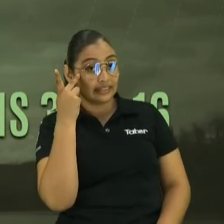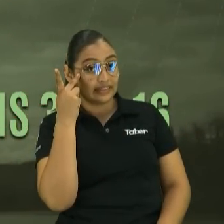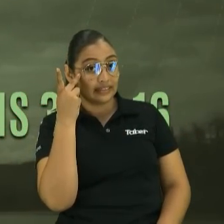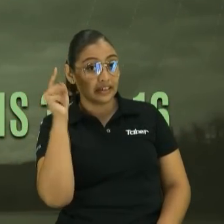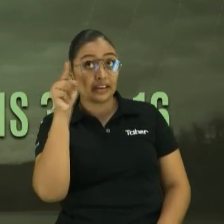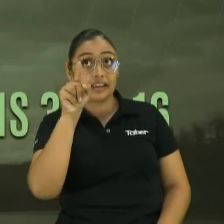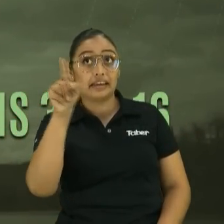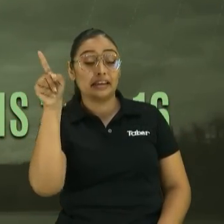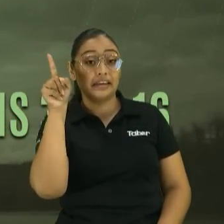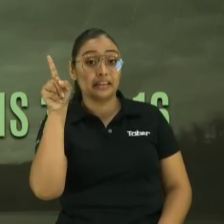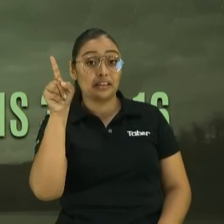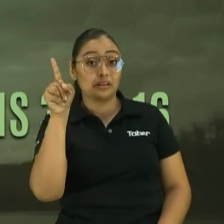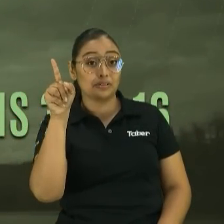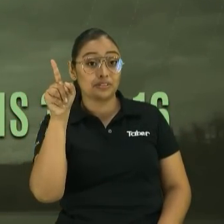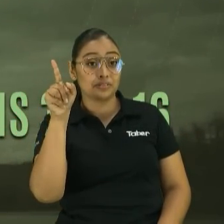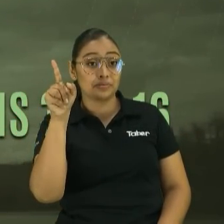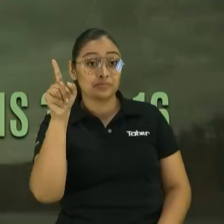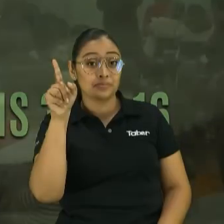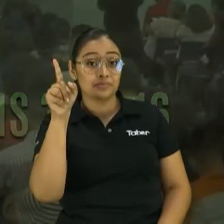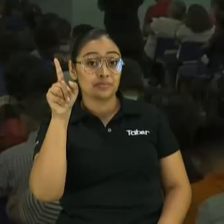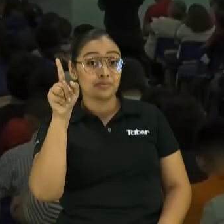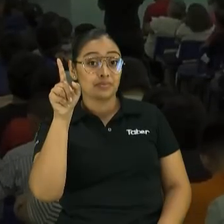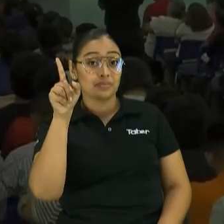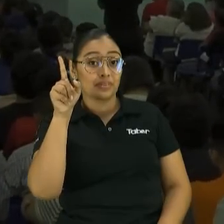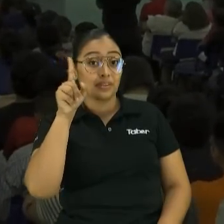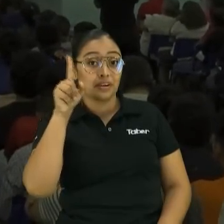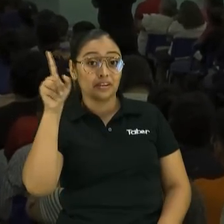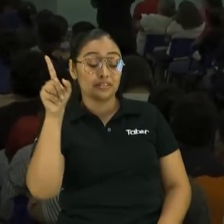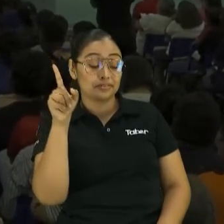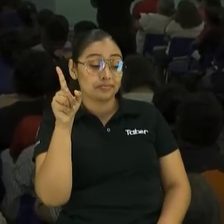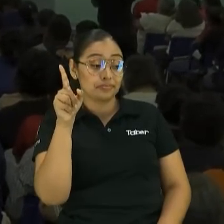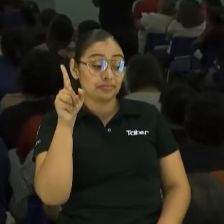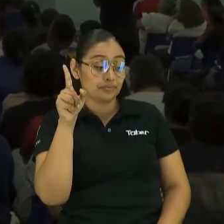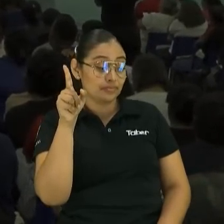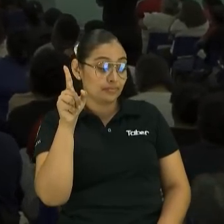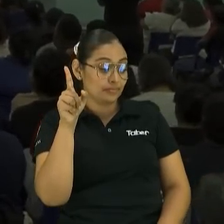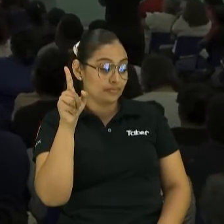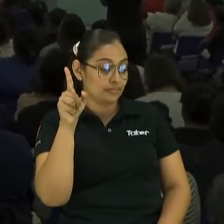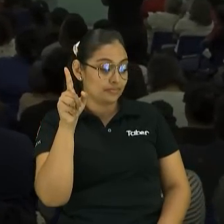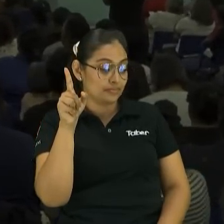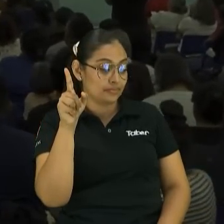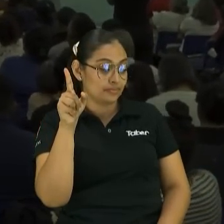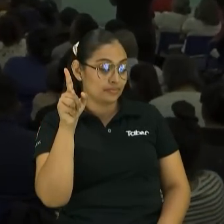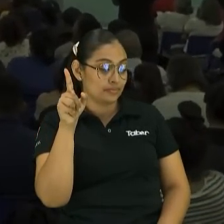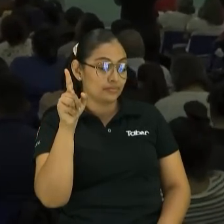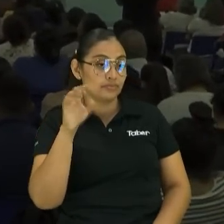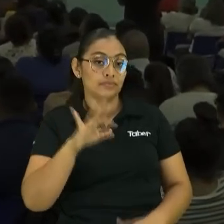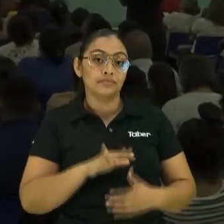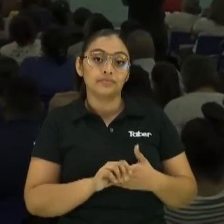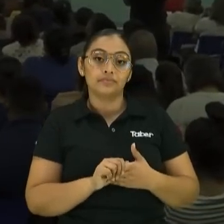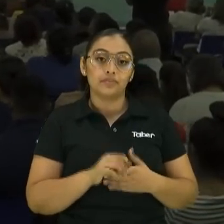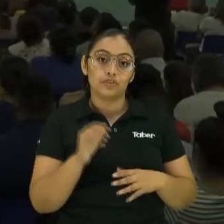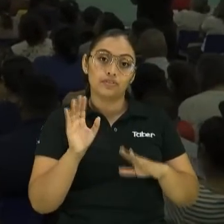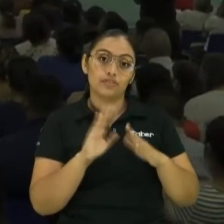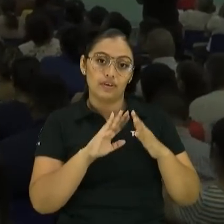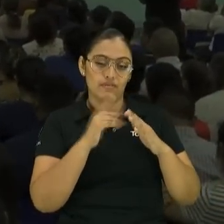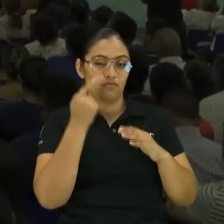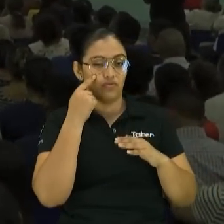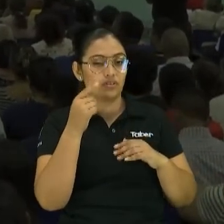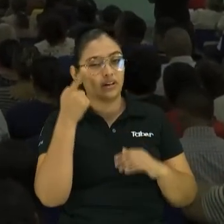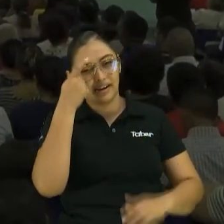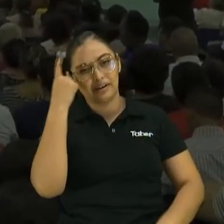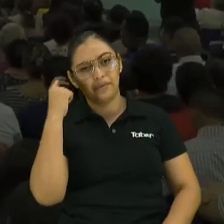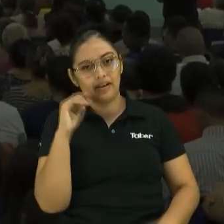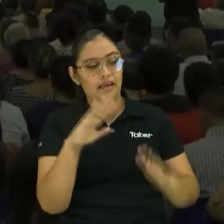palabras duras no me lo saqué de contexto le está hablando La odisea billete